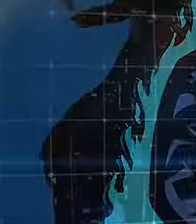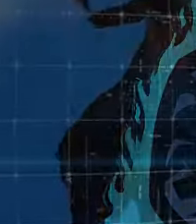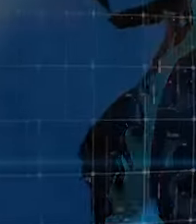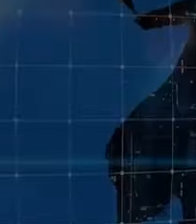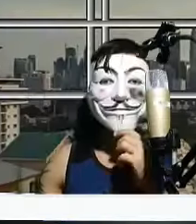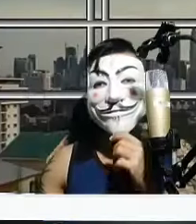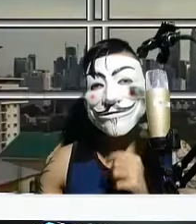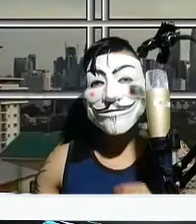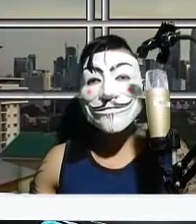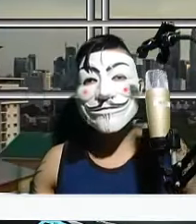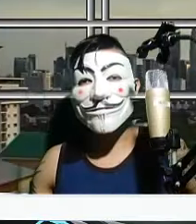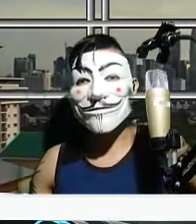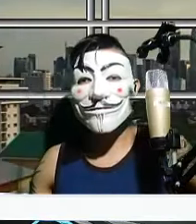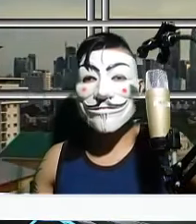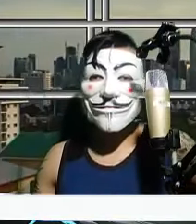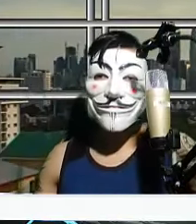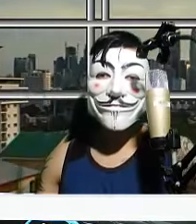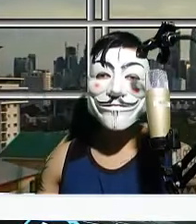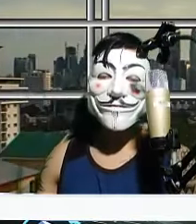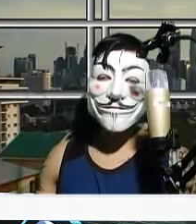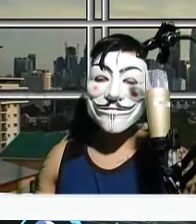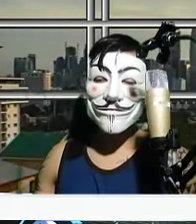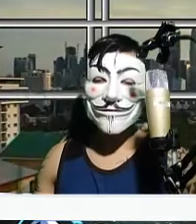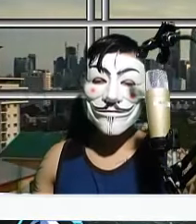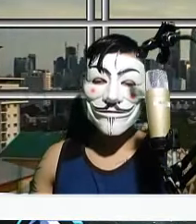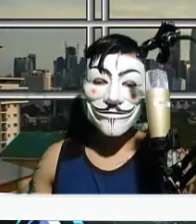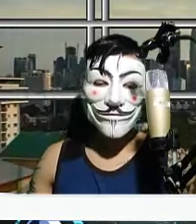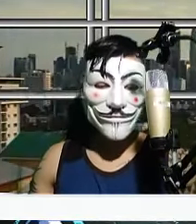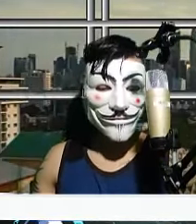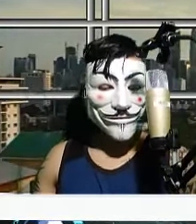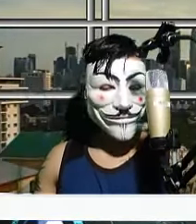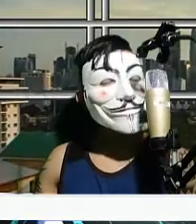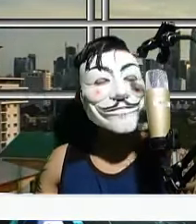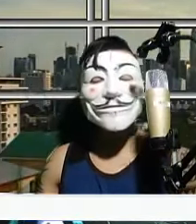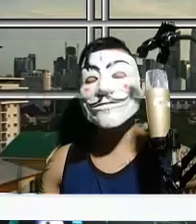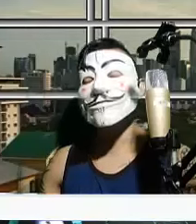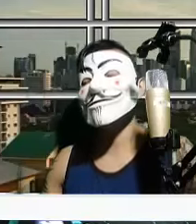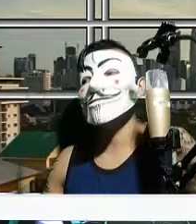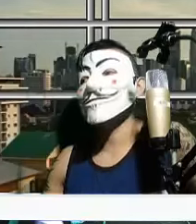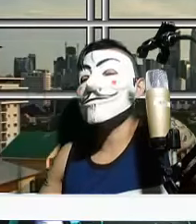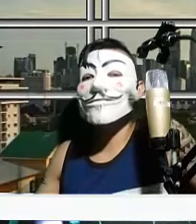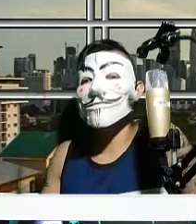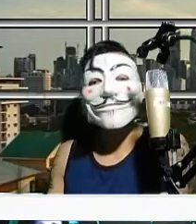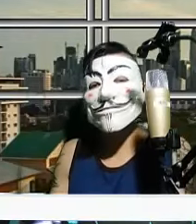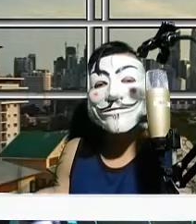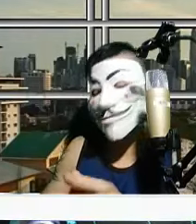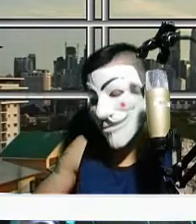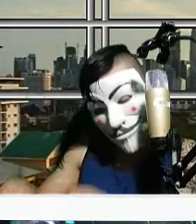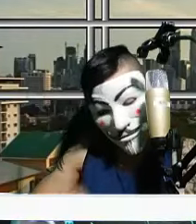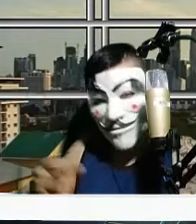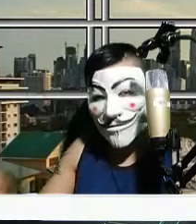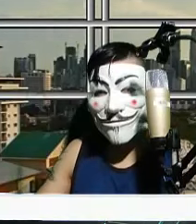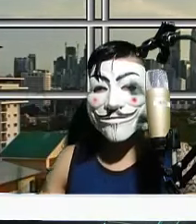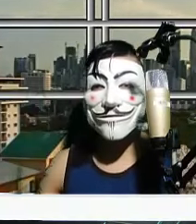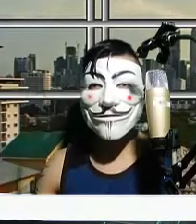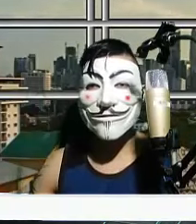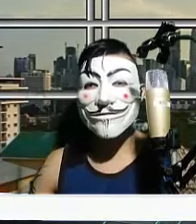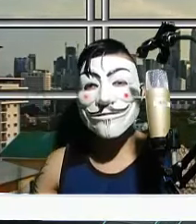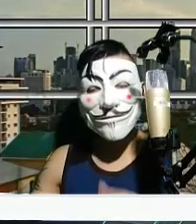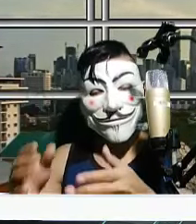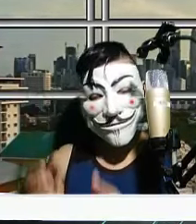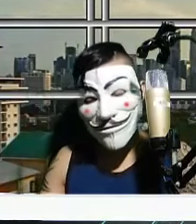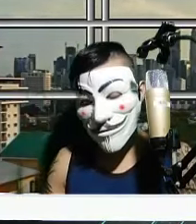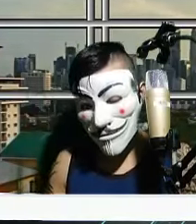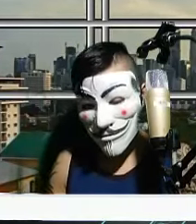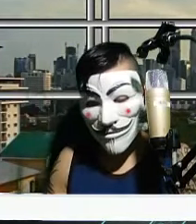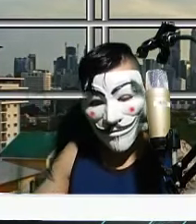tú Hola amigos y amigas de YouTube cómo estamos y en este día tenemos mucha mucha información super peluda de qué